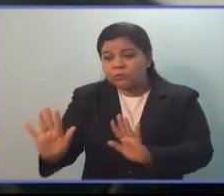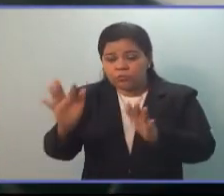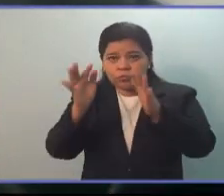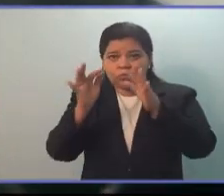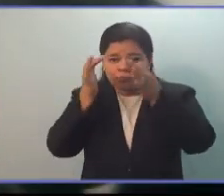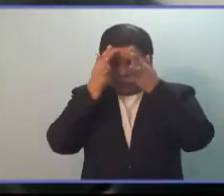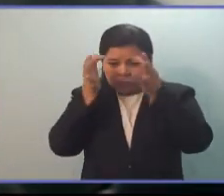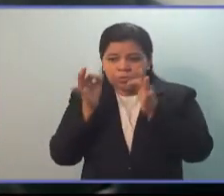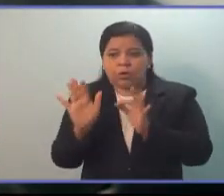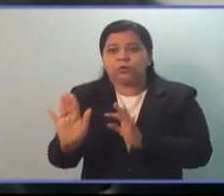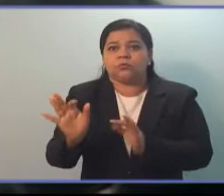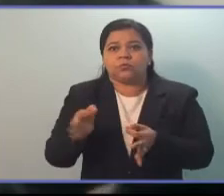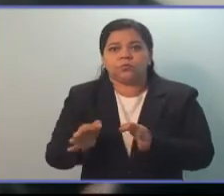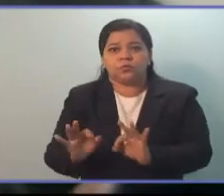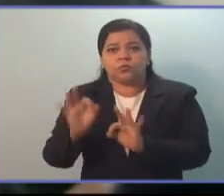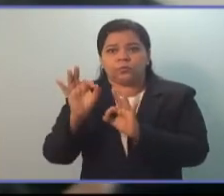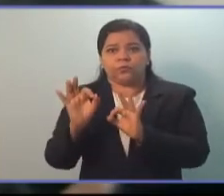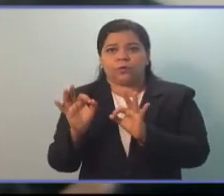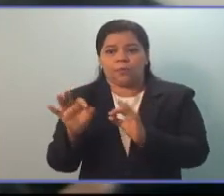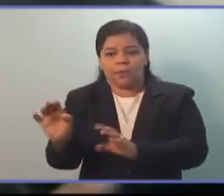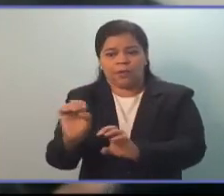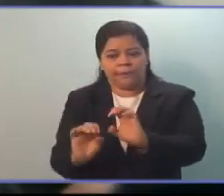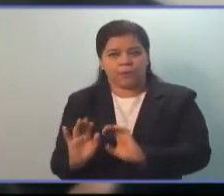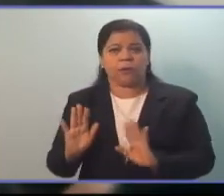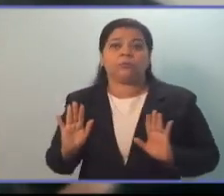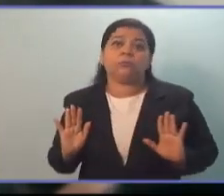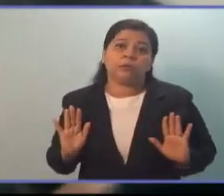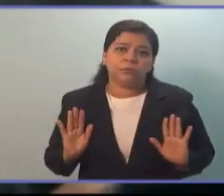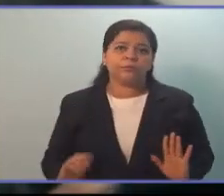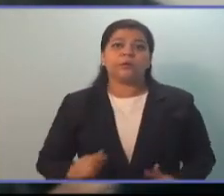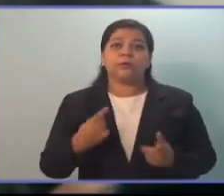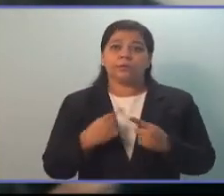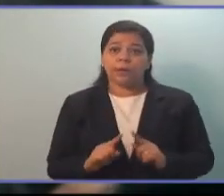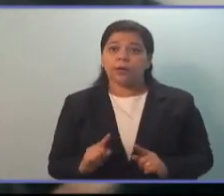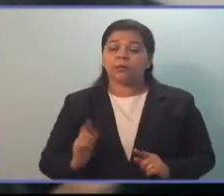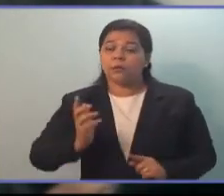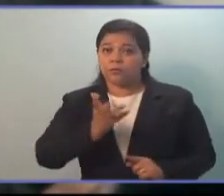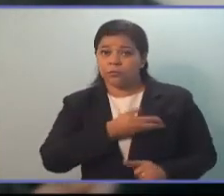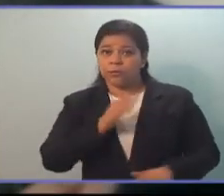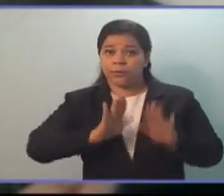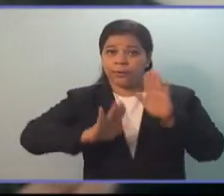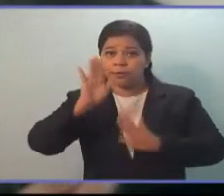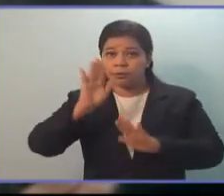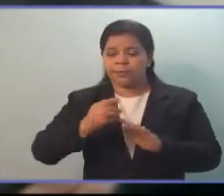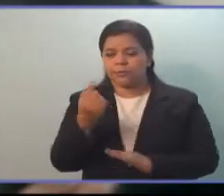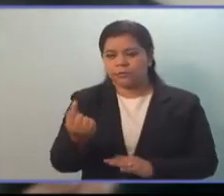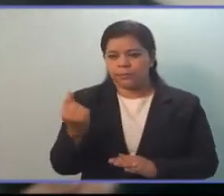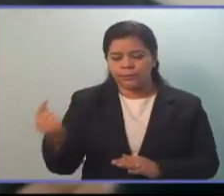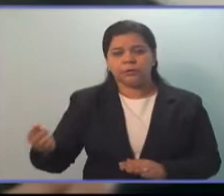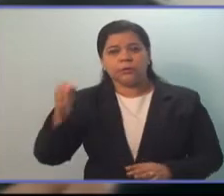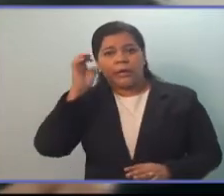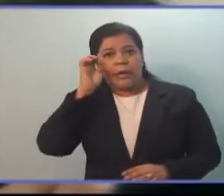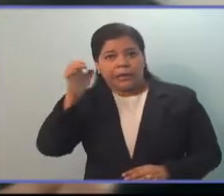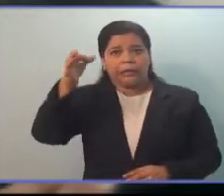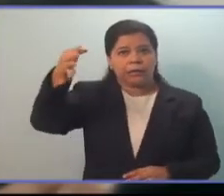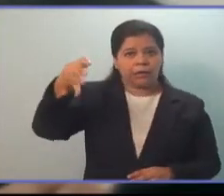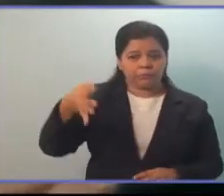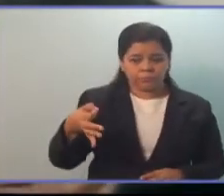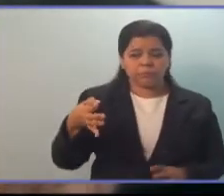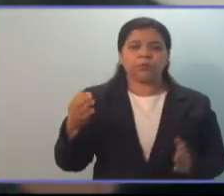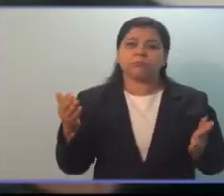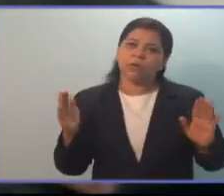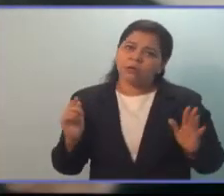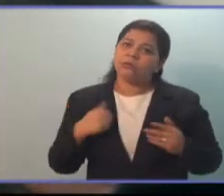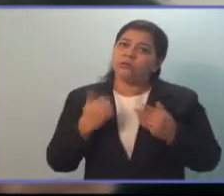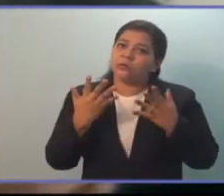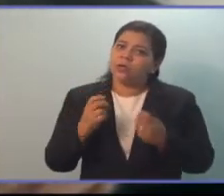filtros, pero en la eficiencia pública, en la participación ciudadana, en la ética pública, quisiera